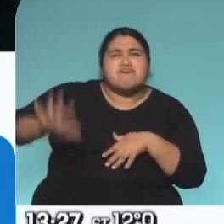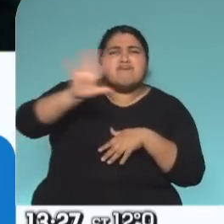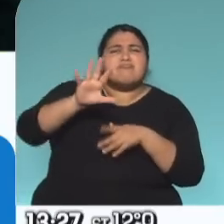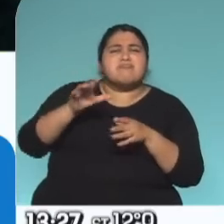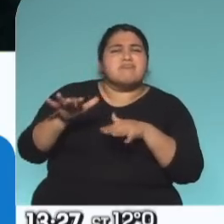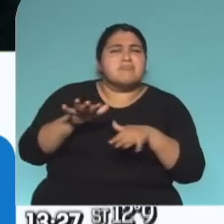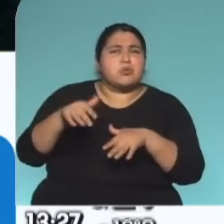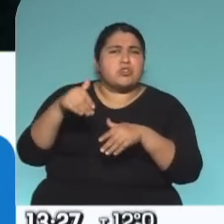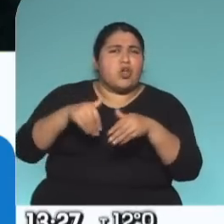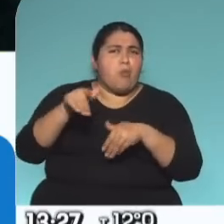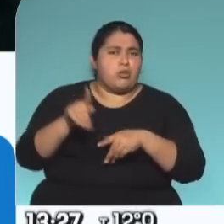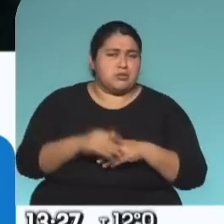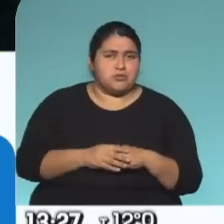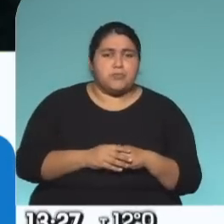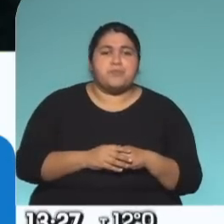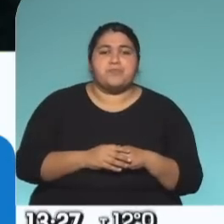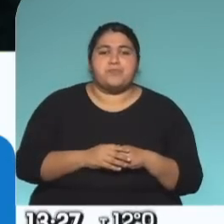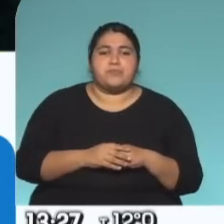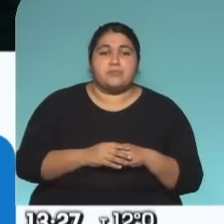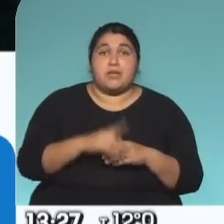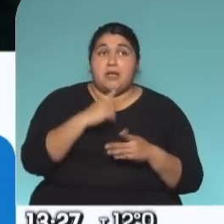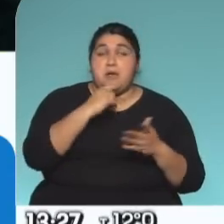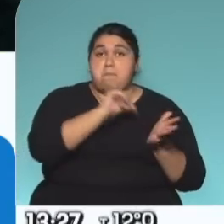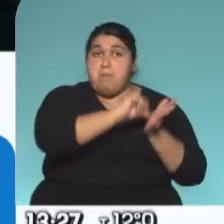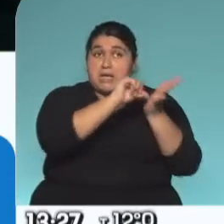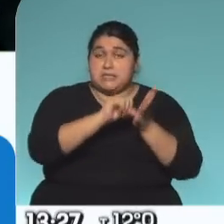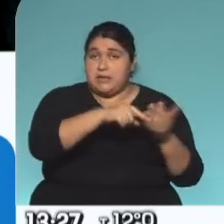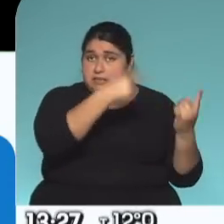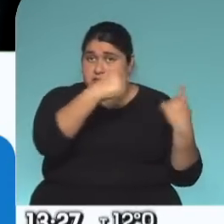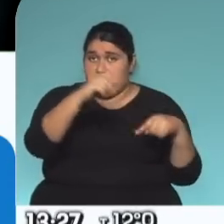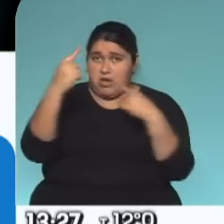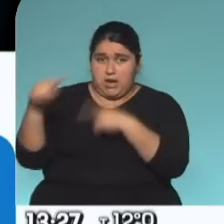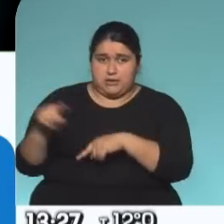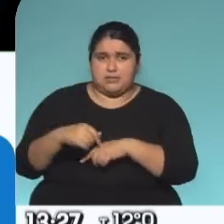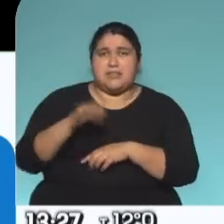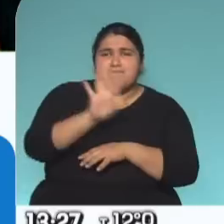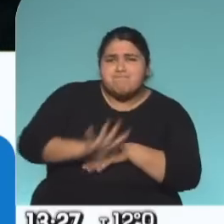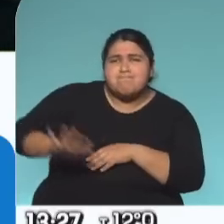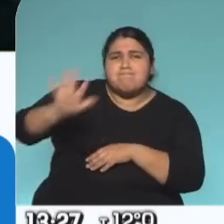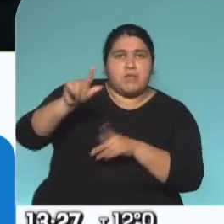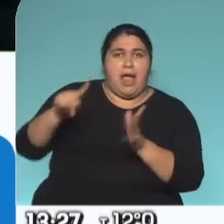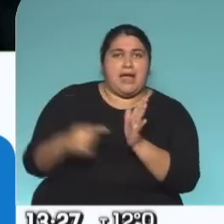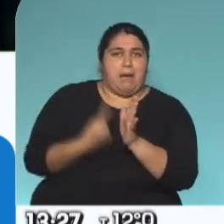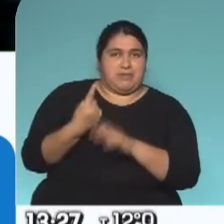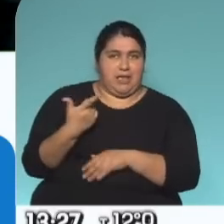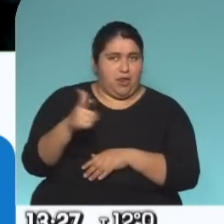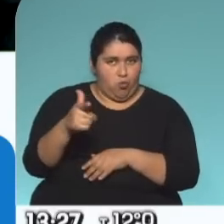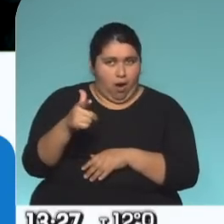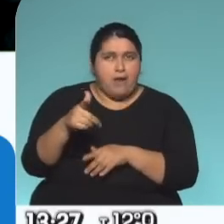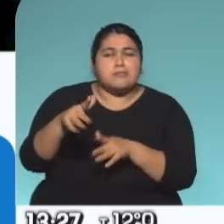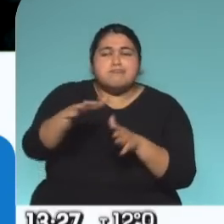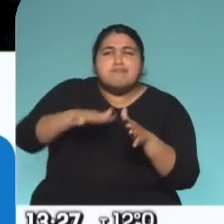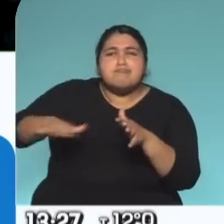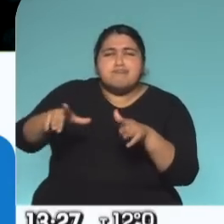voto? A diferencia de otros países, Bolivia no tiene una capital que sea metropolitana y